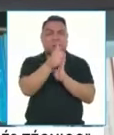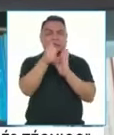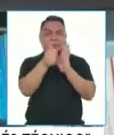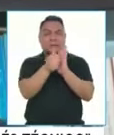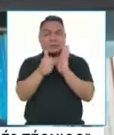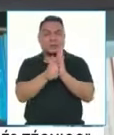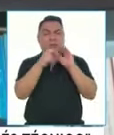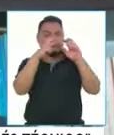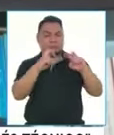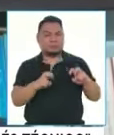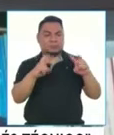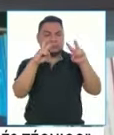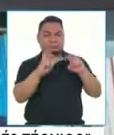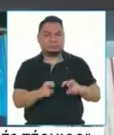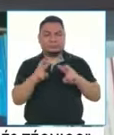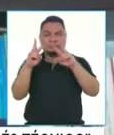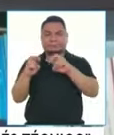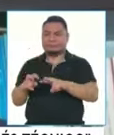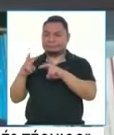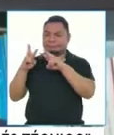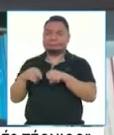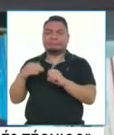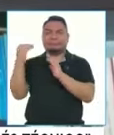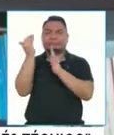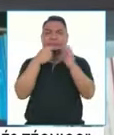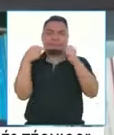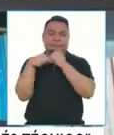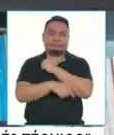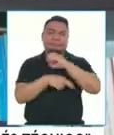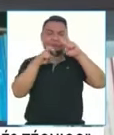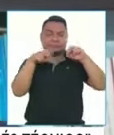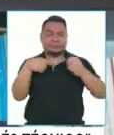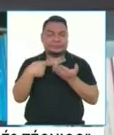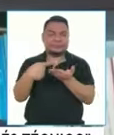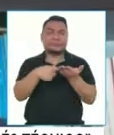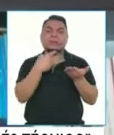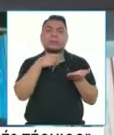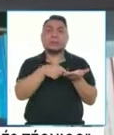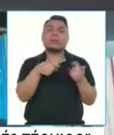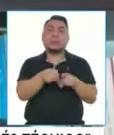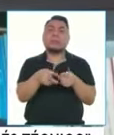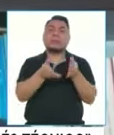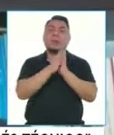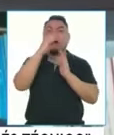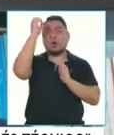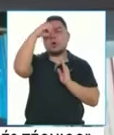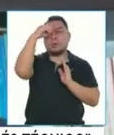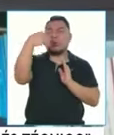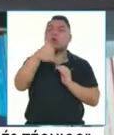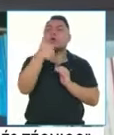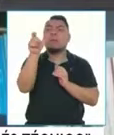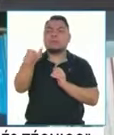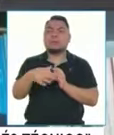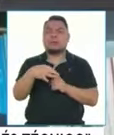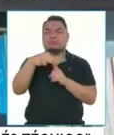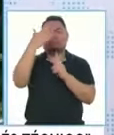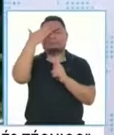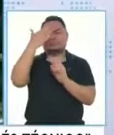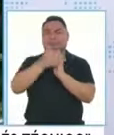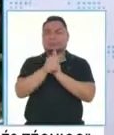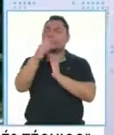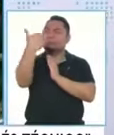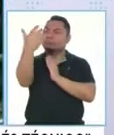artículo, pedir opiniones a instituciones, etcétera. Y eso es parte de la